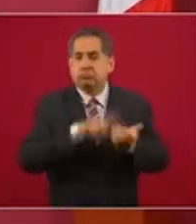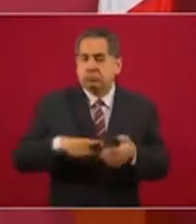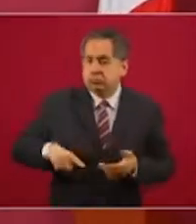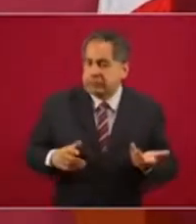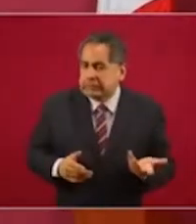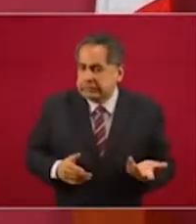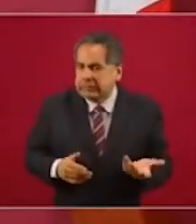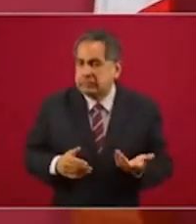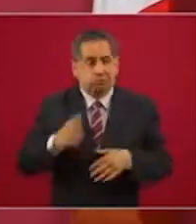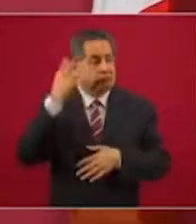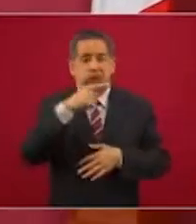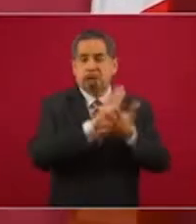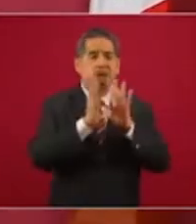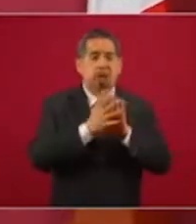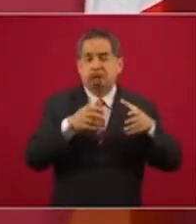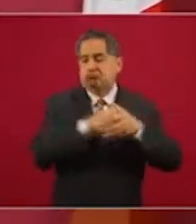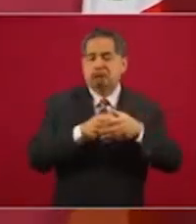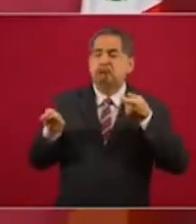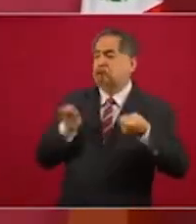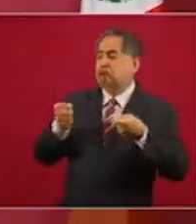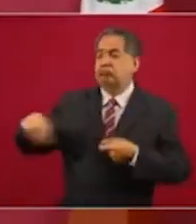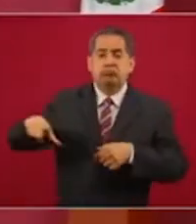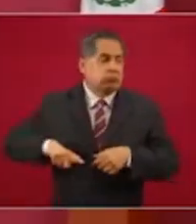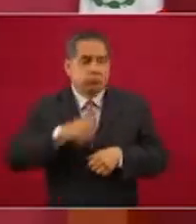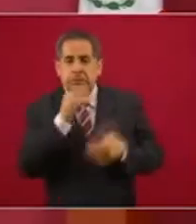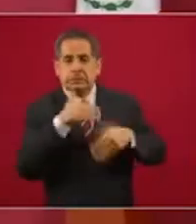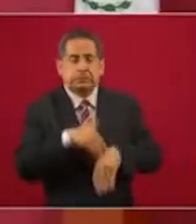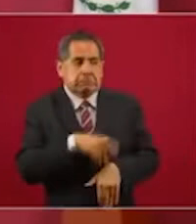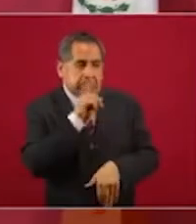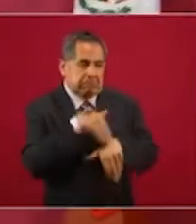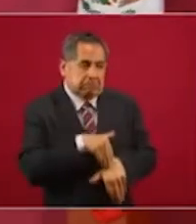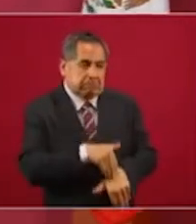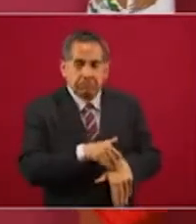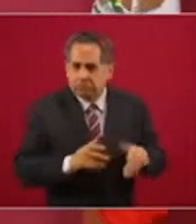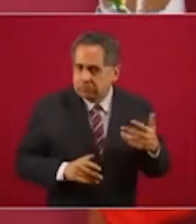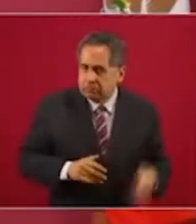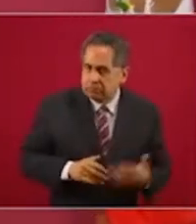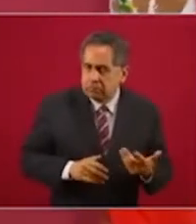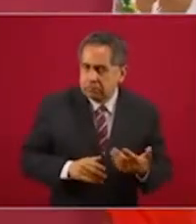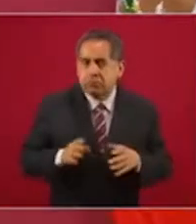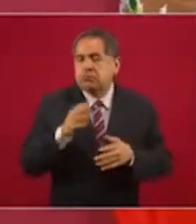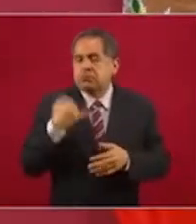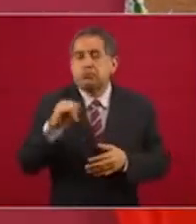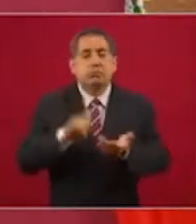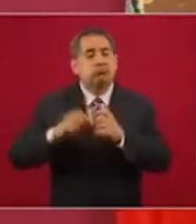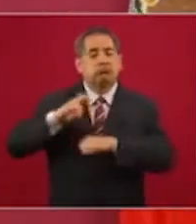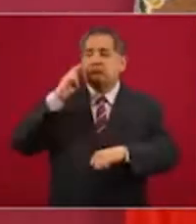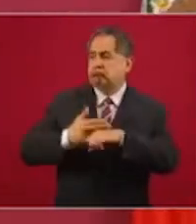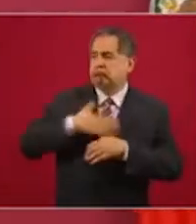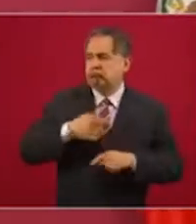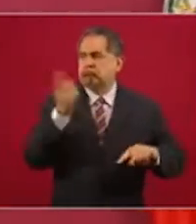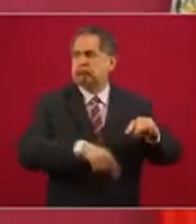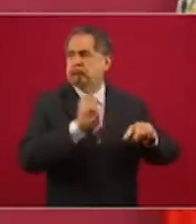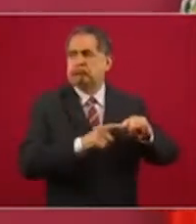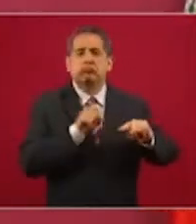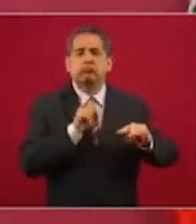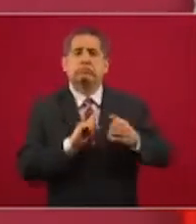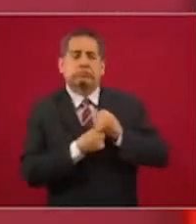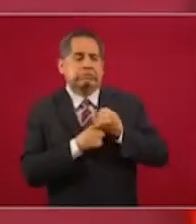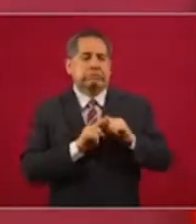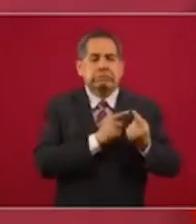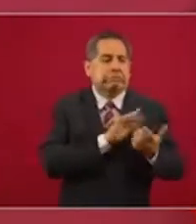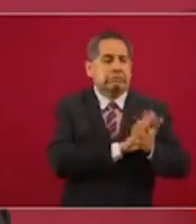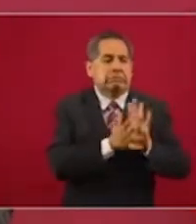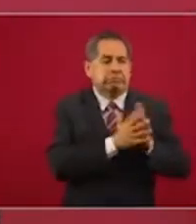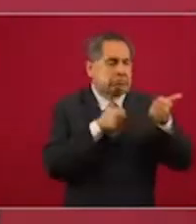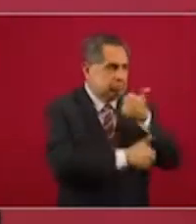estaba tomado el gobierno quienes tenían a su cargo combatir a la delincuencia estaban